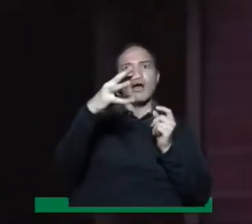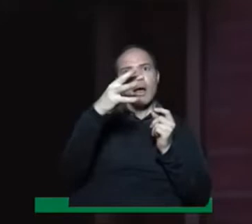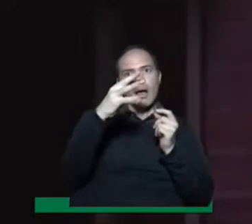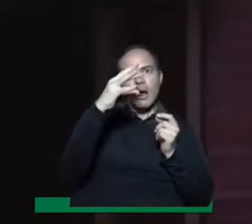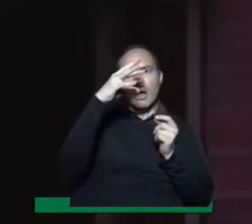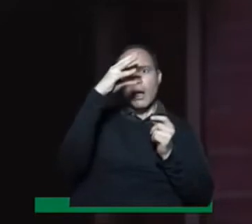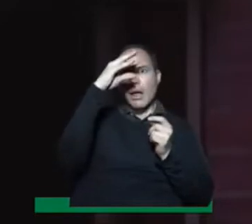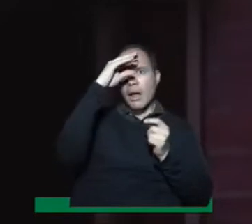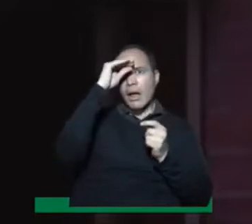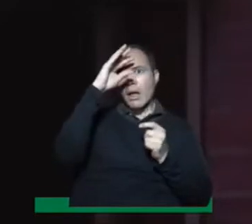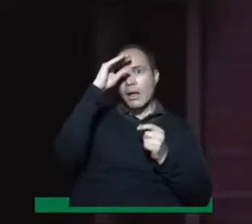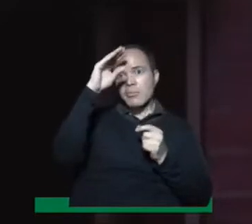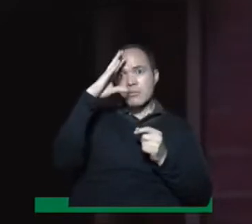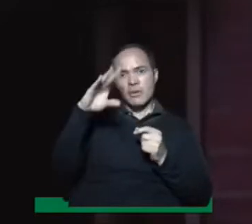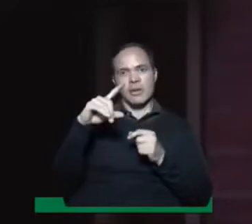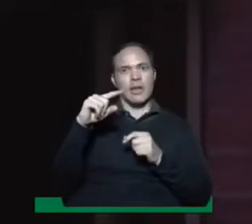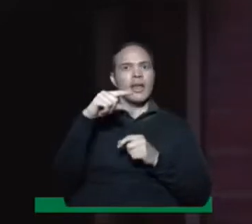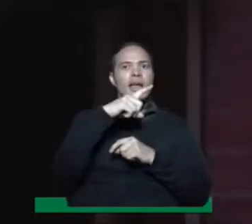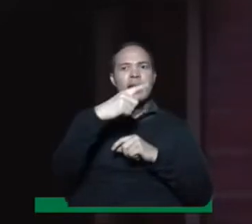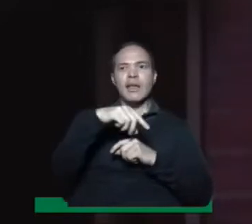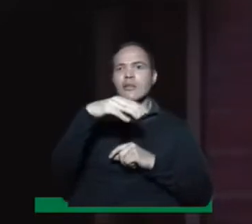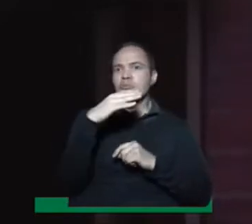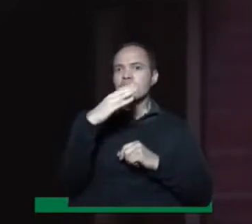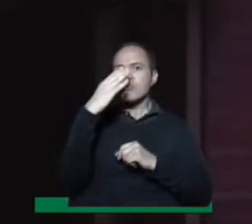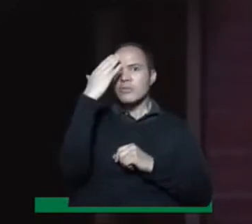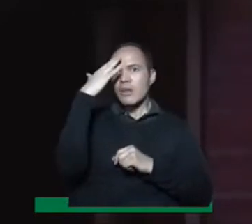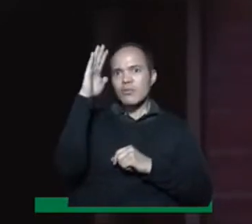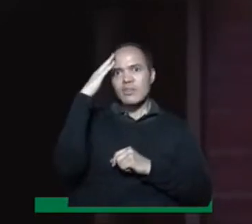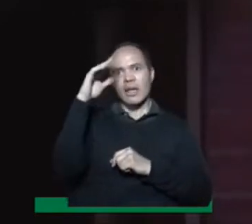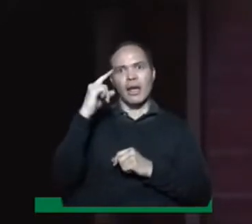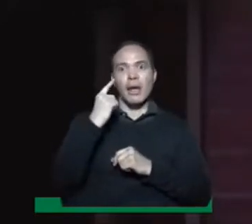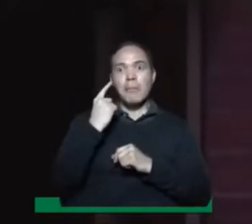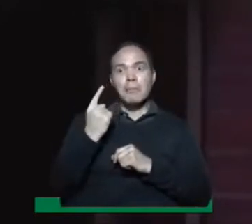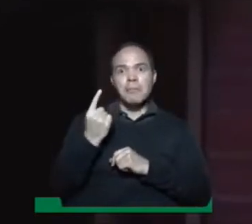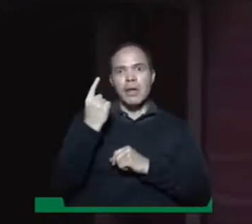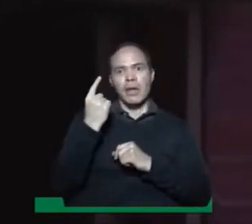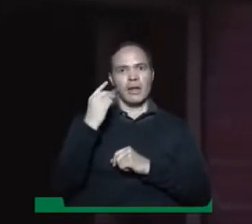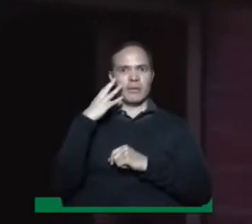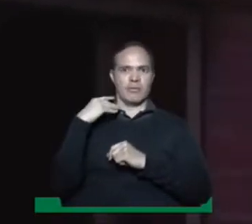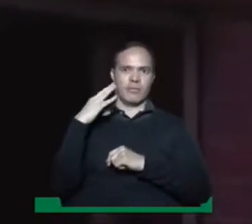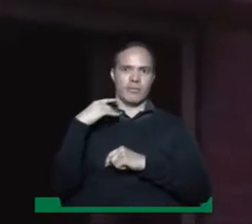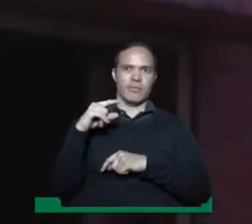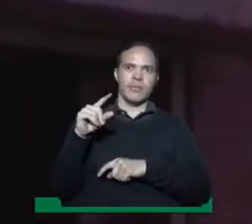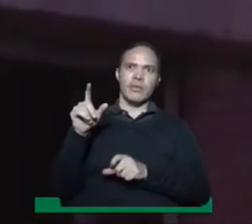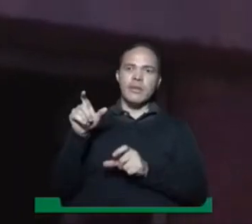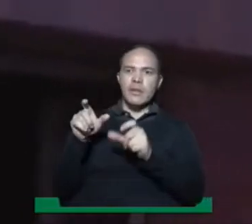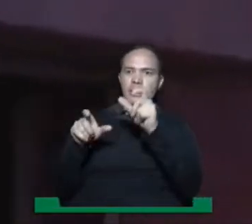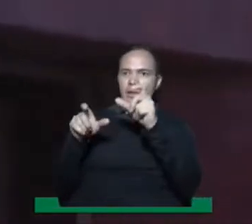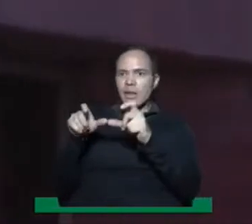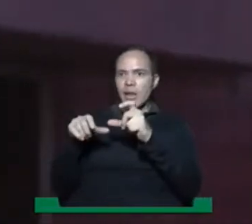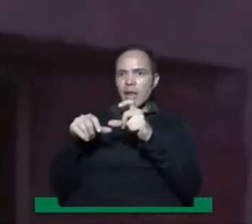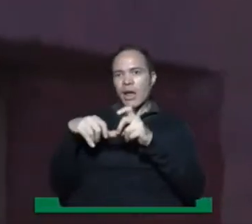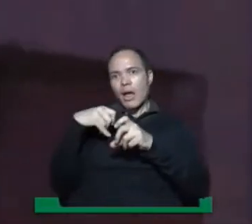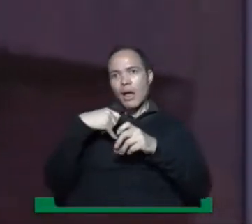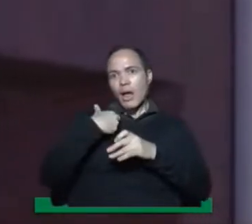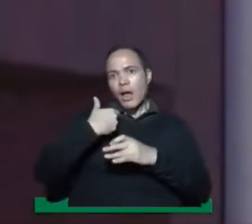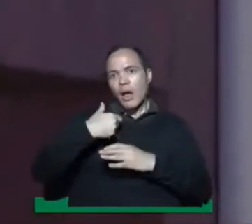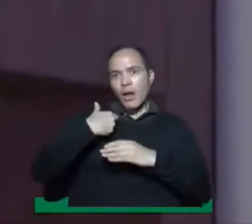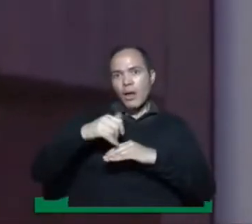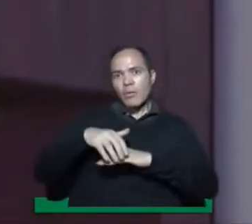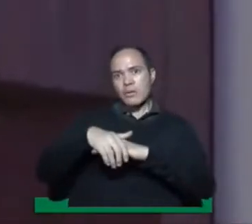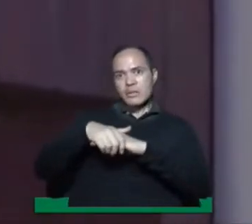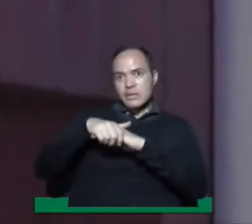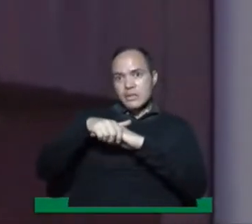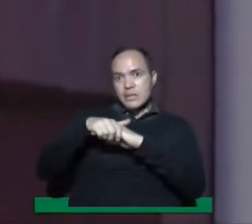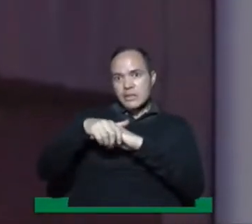dando y algo que empezaron unos jovencitos practicando inglés no nos alcanzamos a imaginar el impacto que